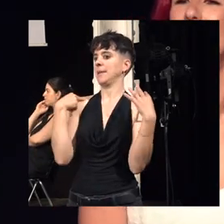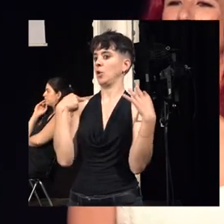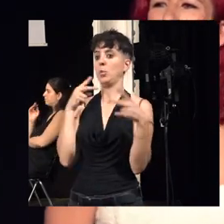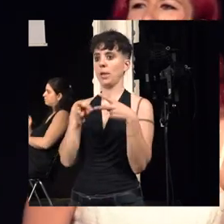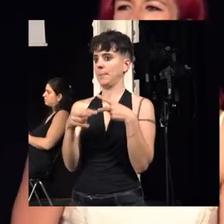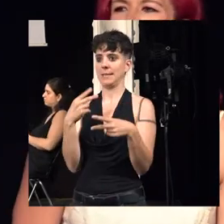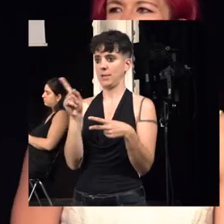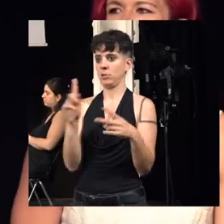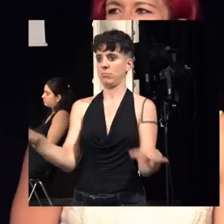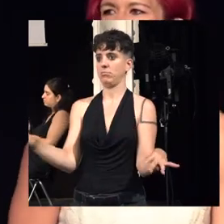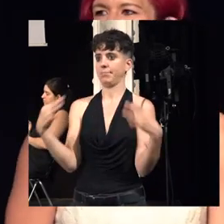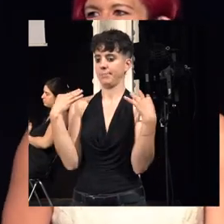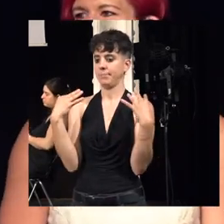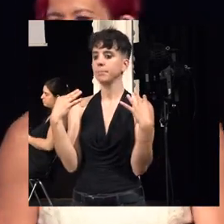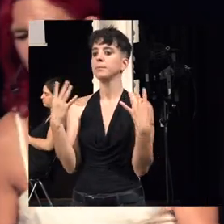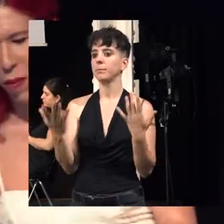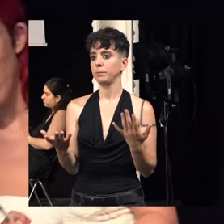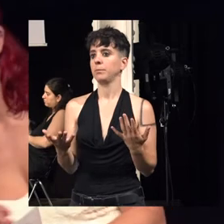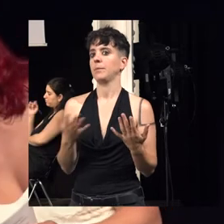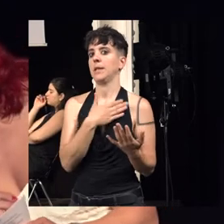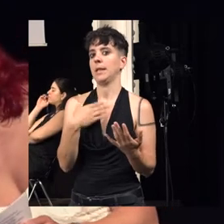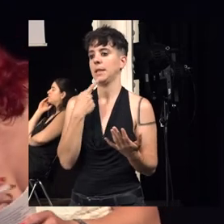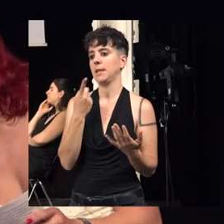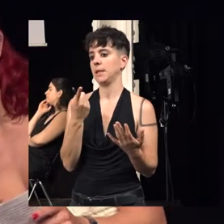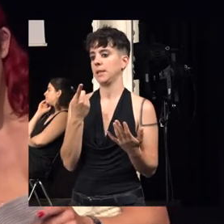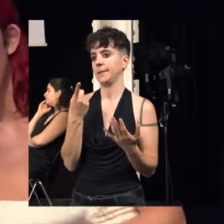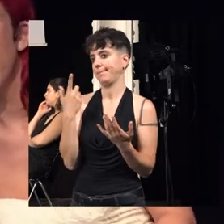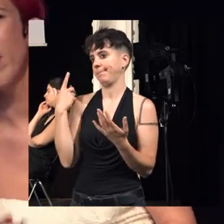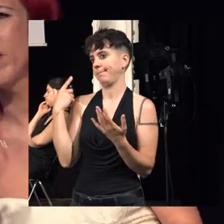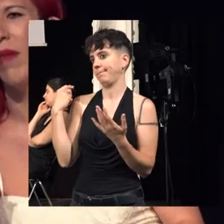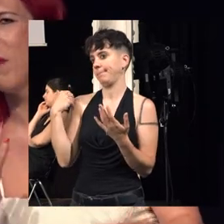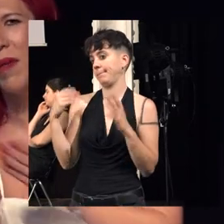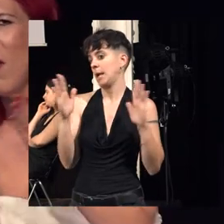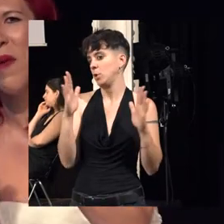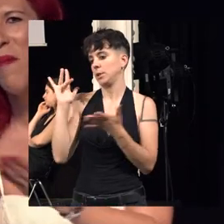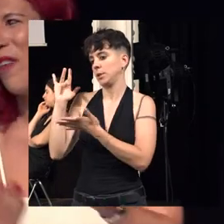invisible. Por lo tanto, pasaron muchas cosas en ese aspecto.